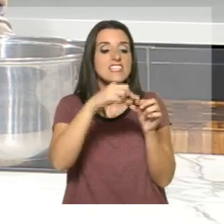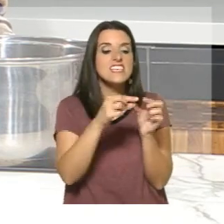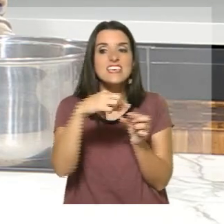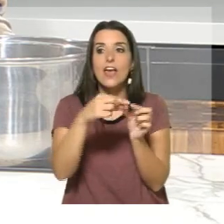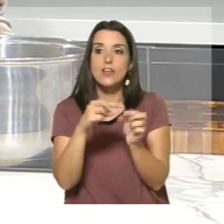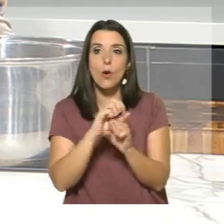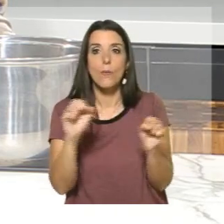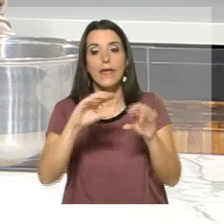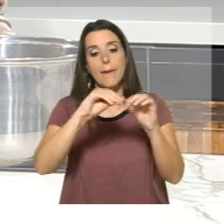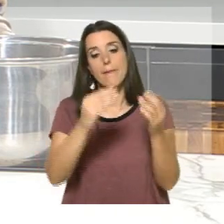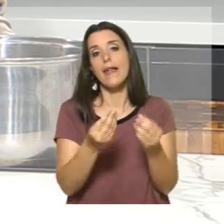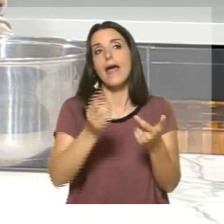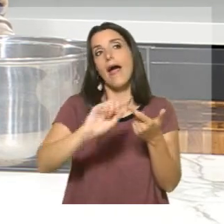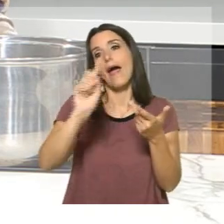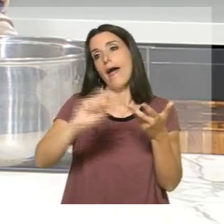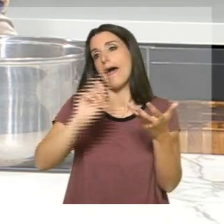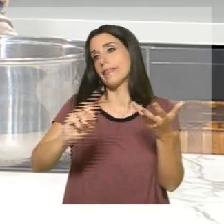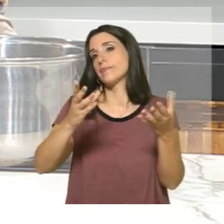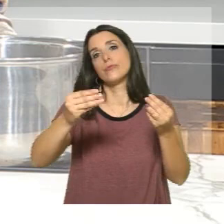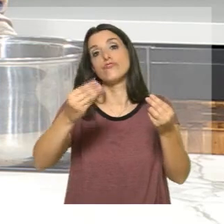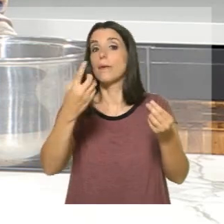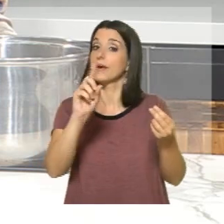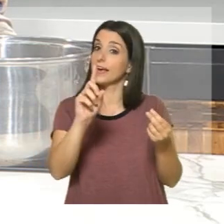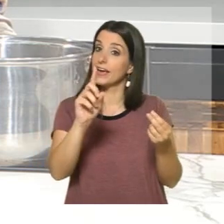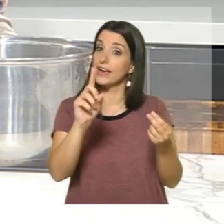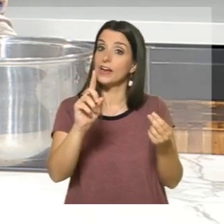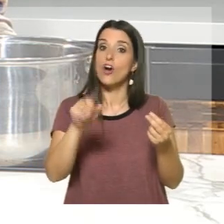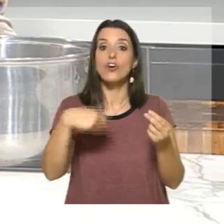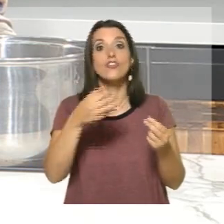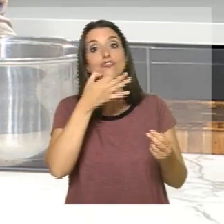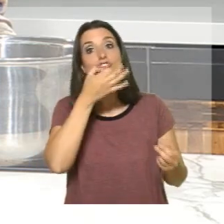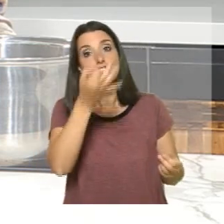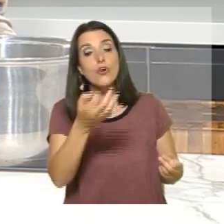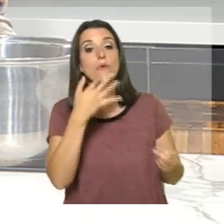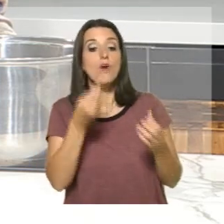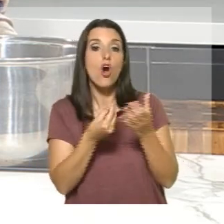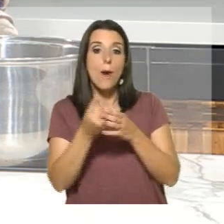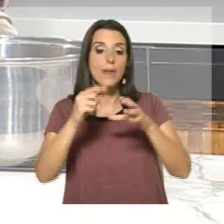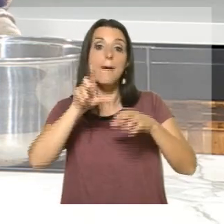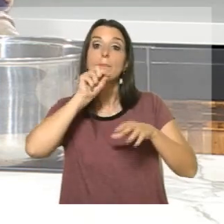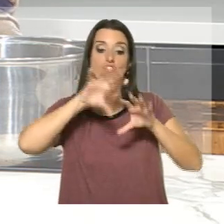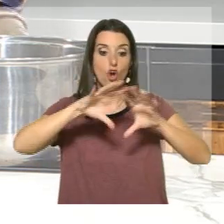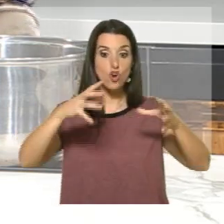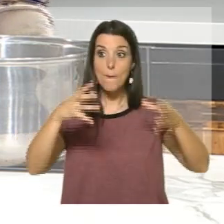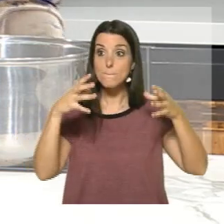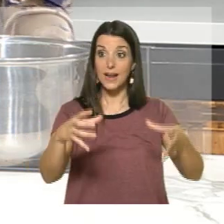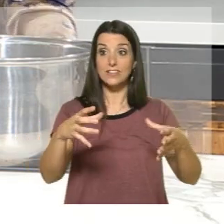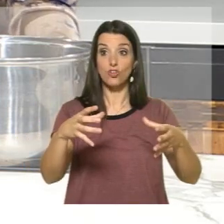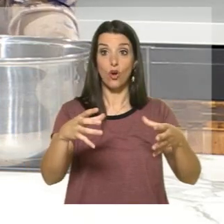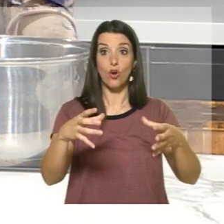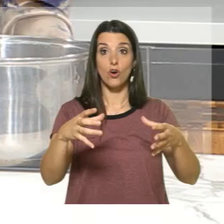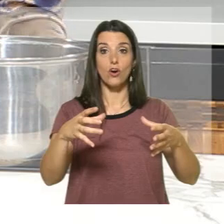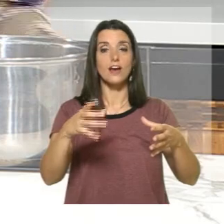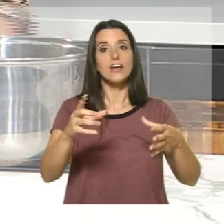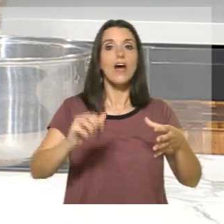tartas, empanadas, me da otra utilidad. En cambio, pero, ¿qué te digo yo? Que te conviene comprar el pollo entero y ahí en casa troceado. Mirá. Con la carcasa te